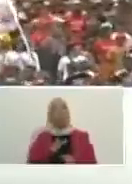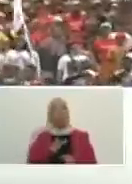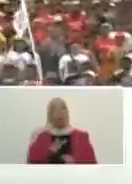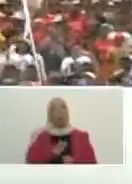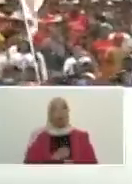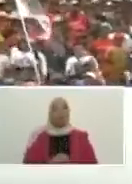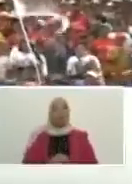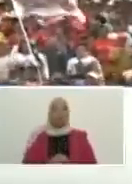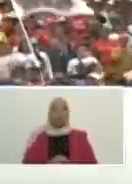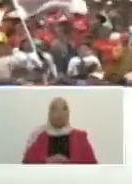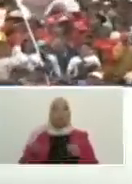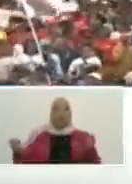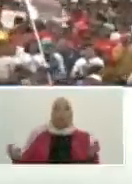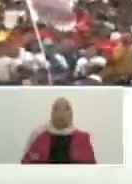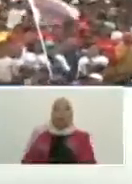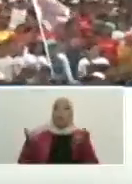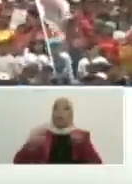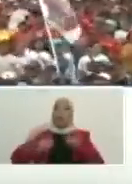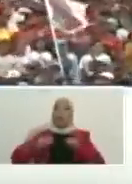¡Que viva Hugo Trejo!